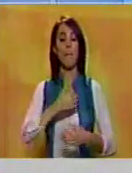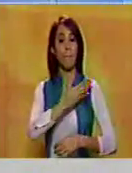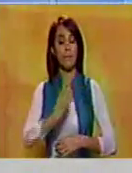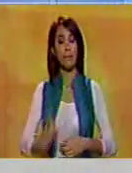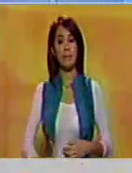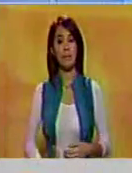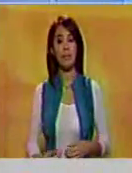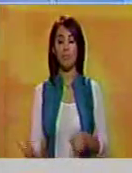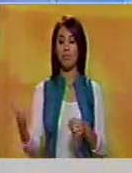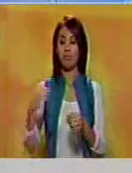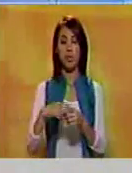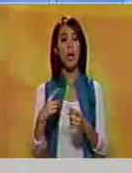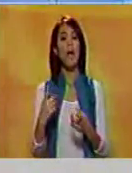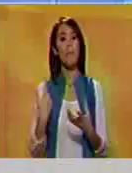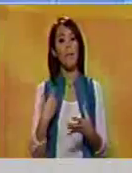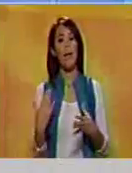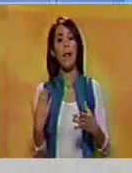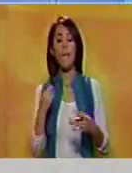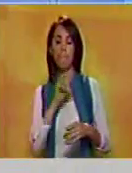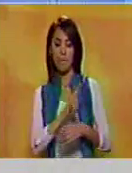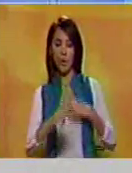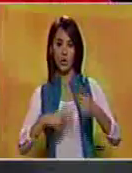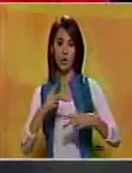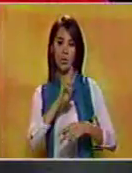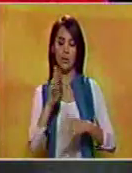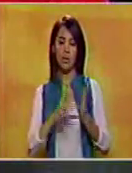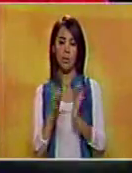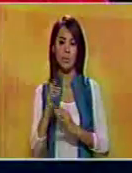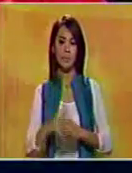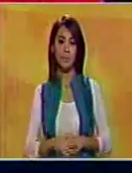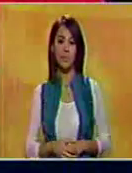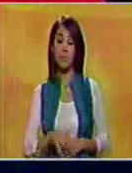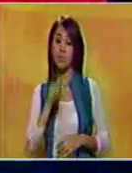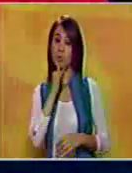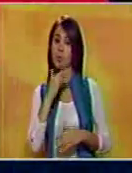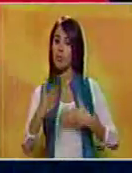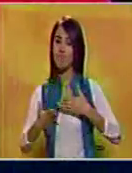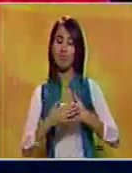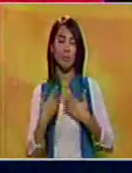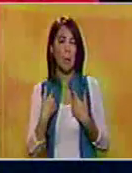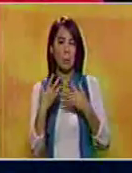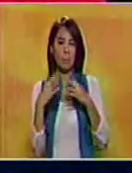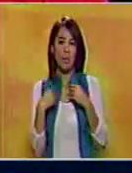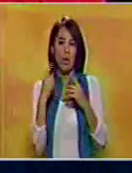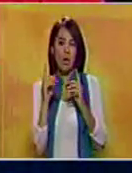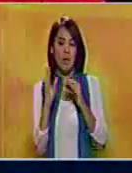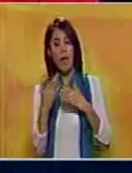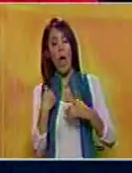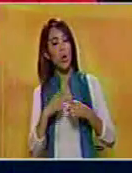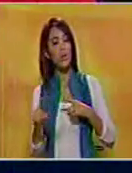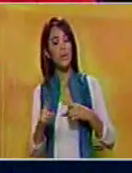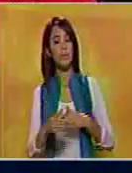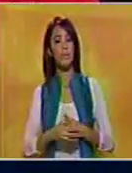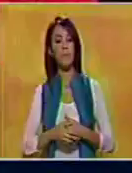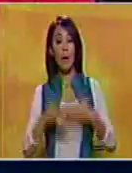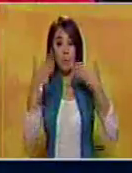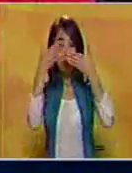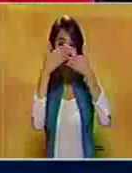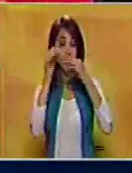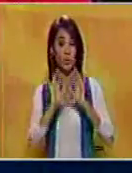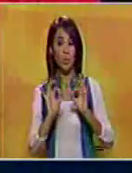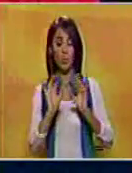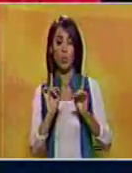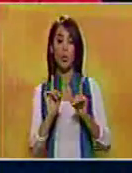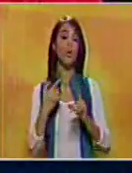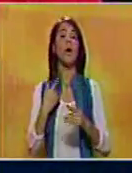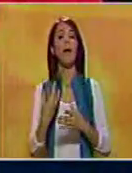puedan sumarse al proceso del 22 de abril. Vivas manifestó que no están cerrados a otras posibilidades y que estima que la negativa de algunos sectores